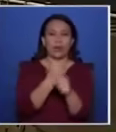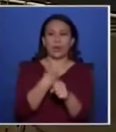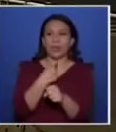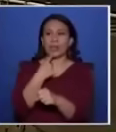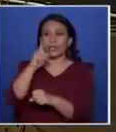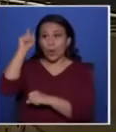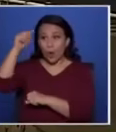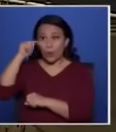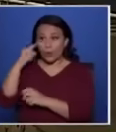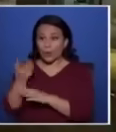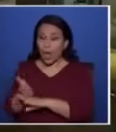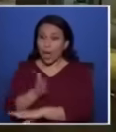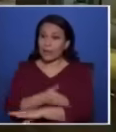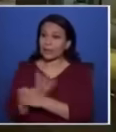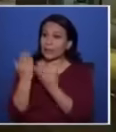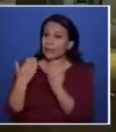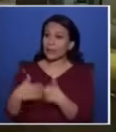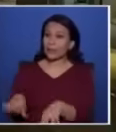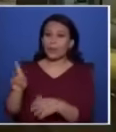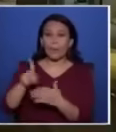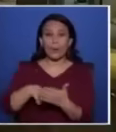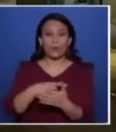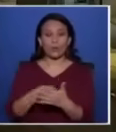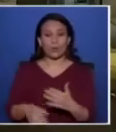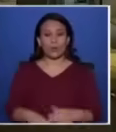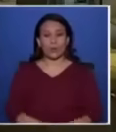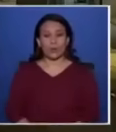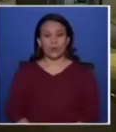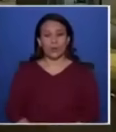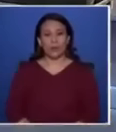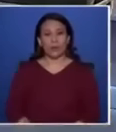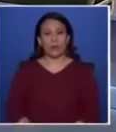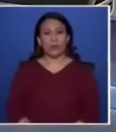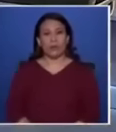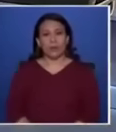termine lo antes posible con las restricciones vigentes.